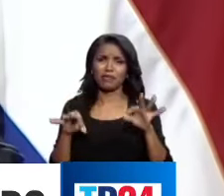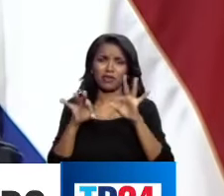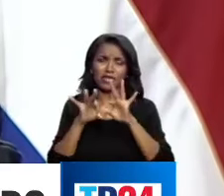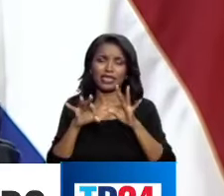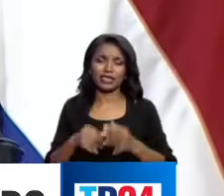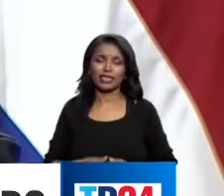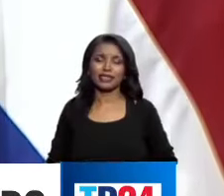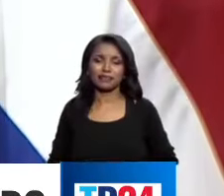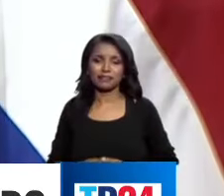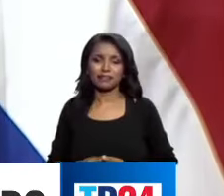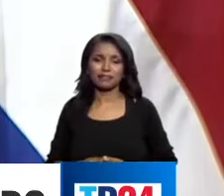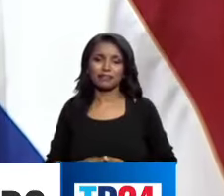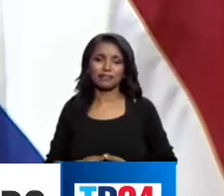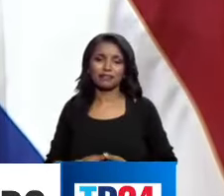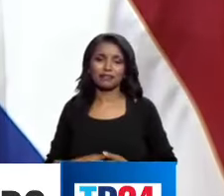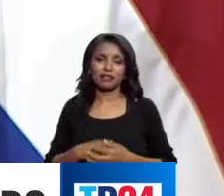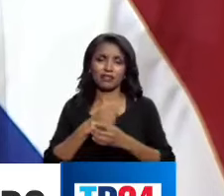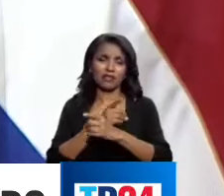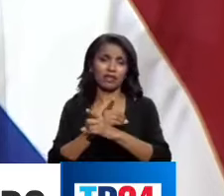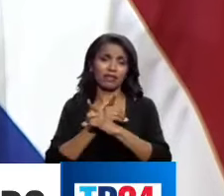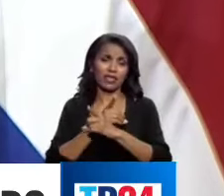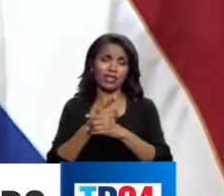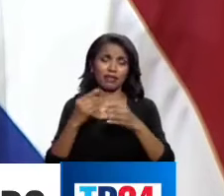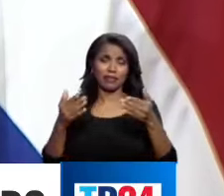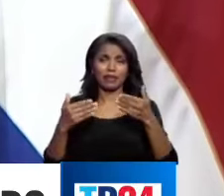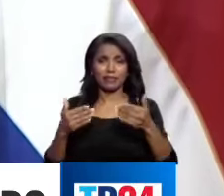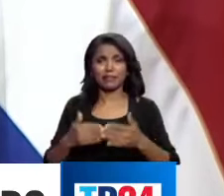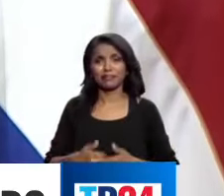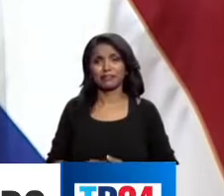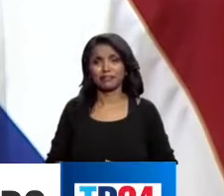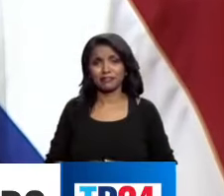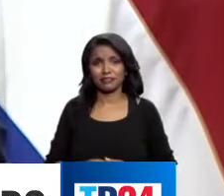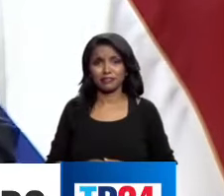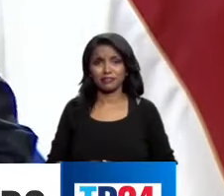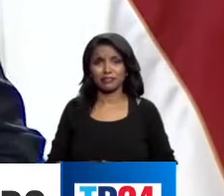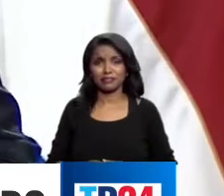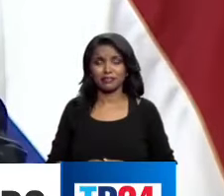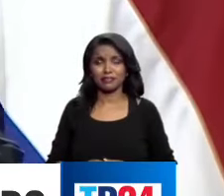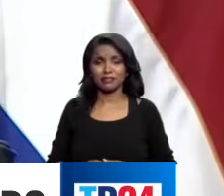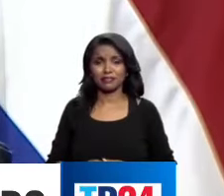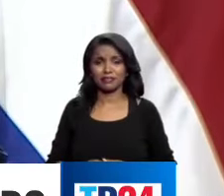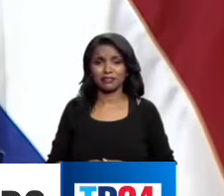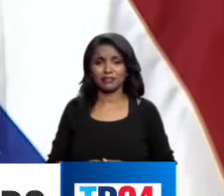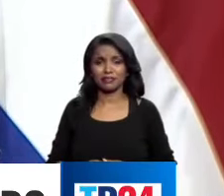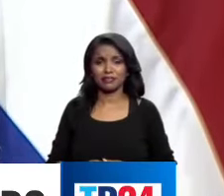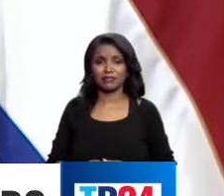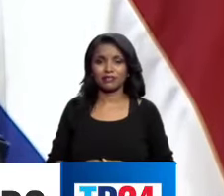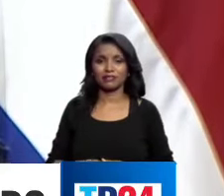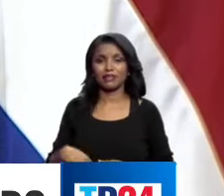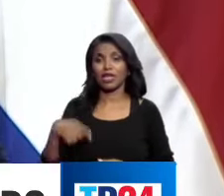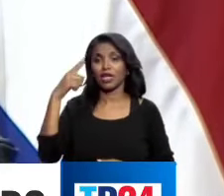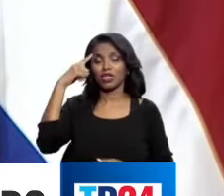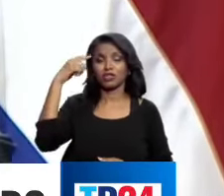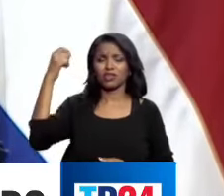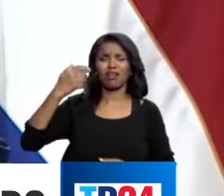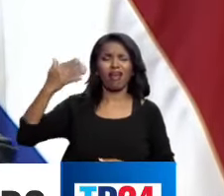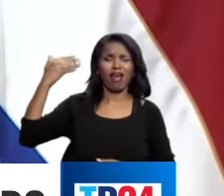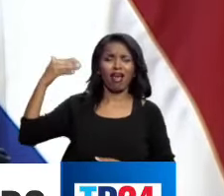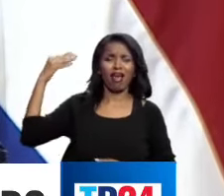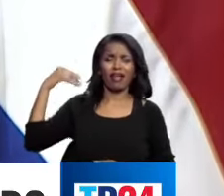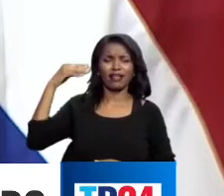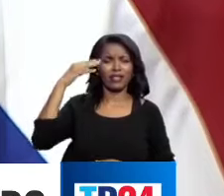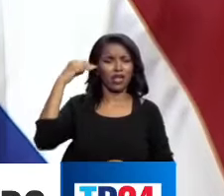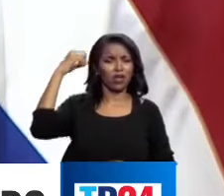quererlo, tenemos que defenderlo, tenemos que soñar como el general Omar Torrijos cuando conquistó